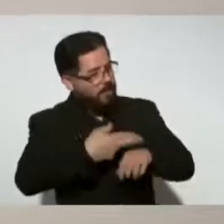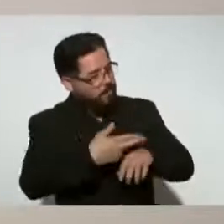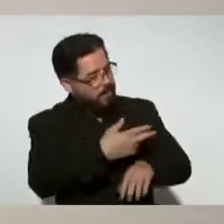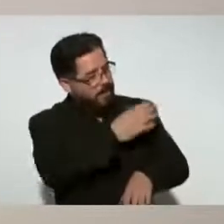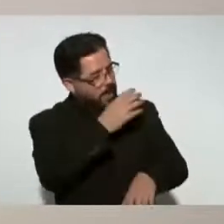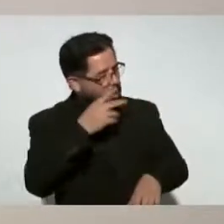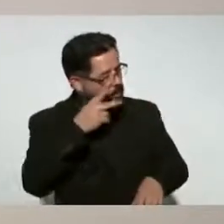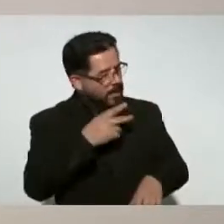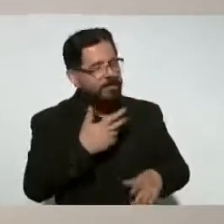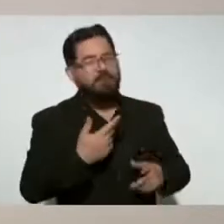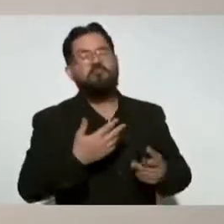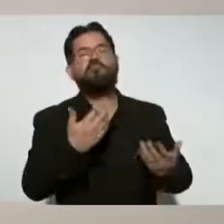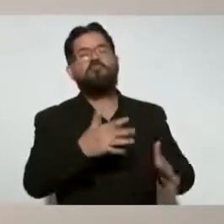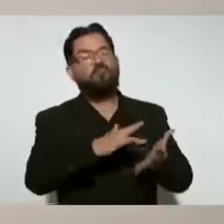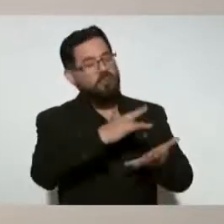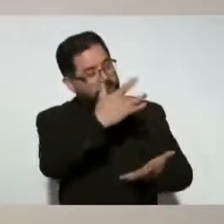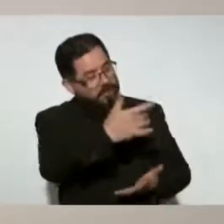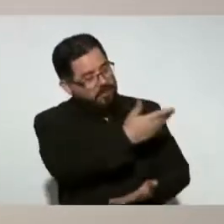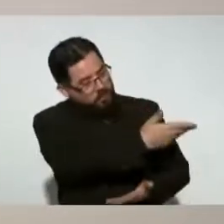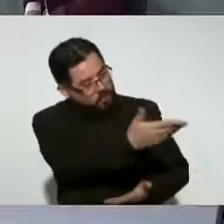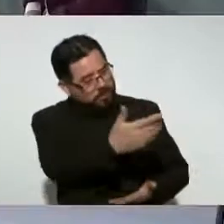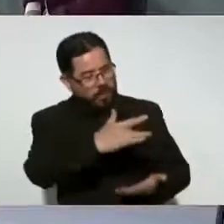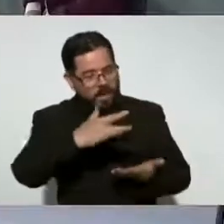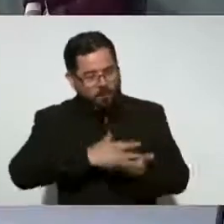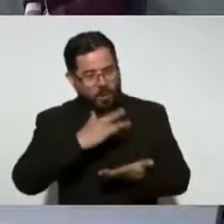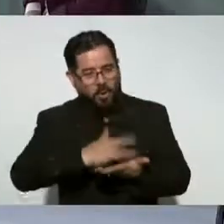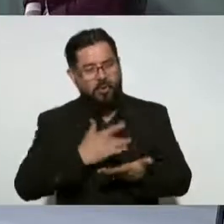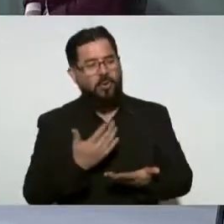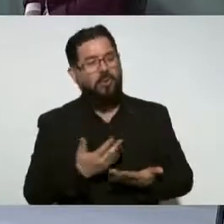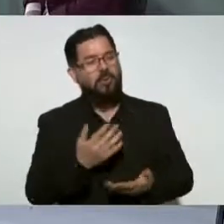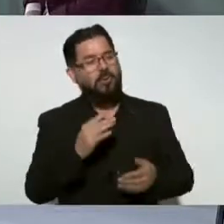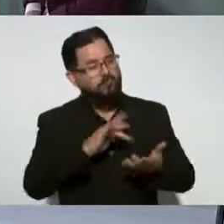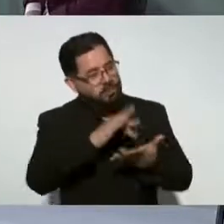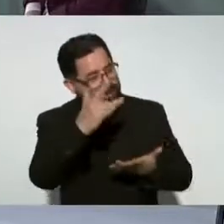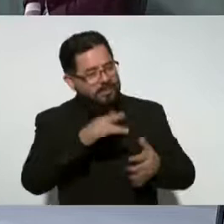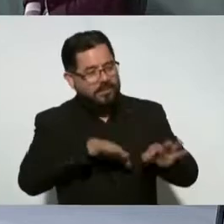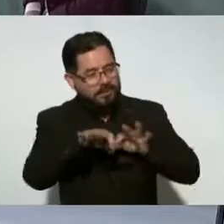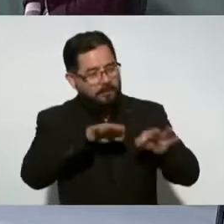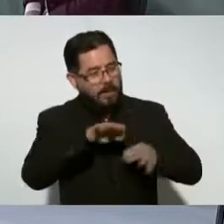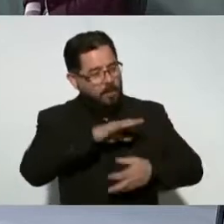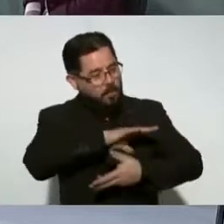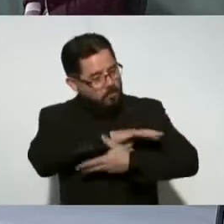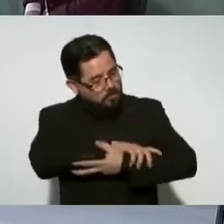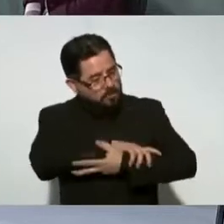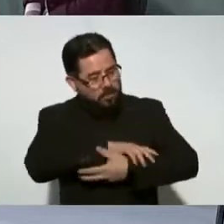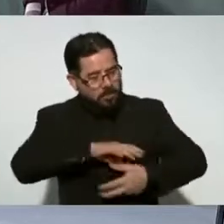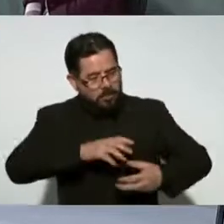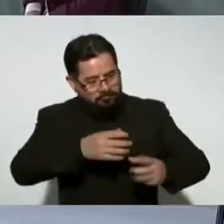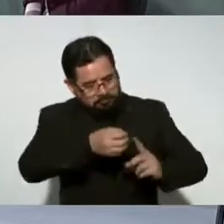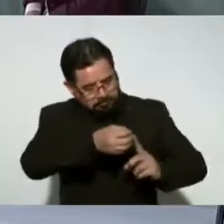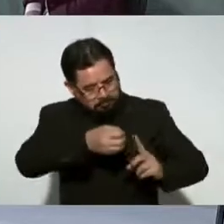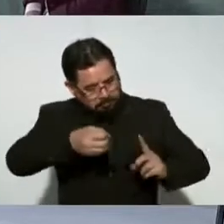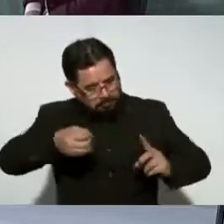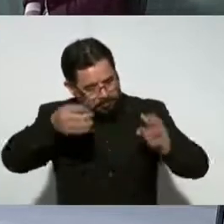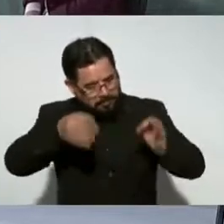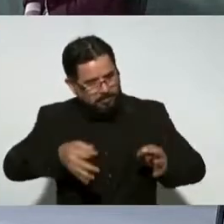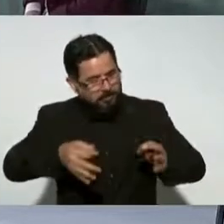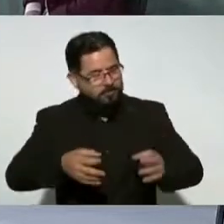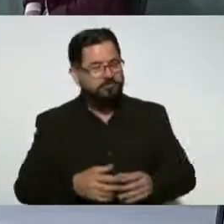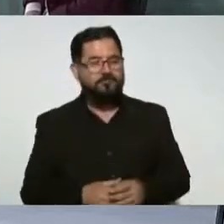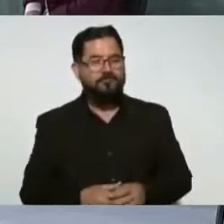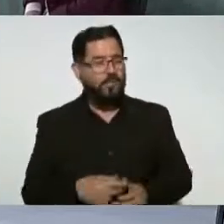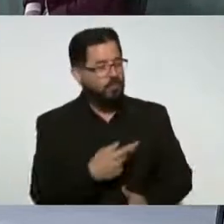por todo el apoyo, por el trabajo coordinado, el que podamos